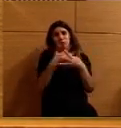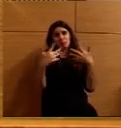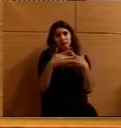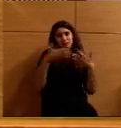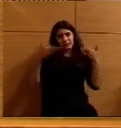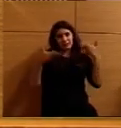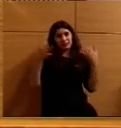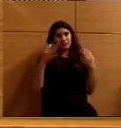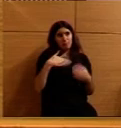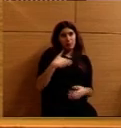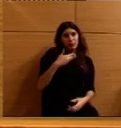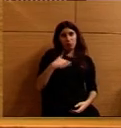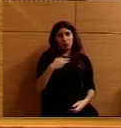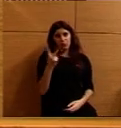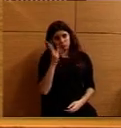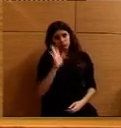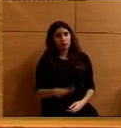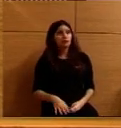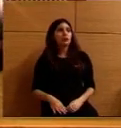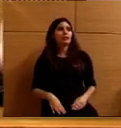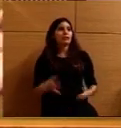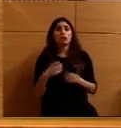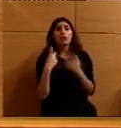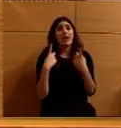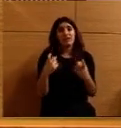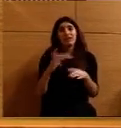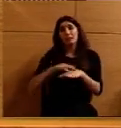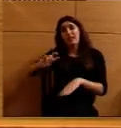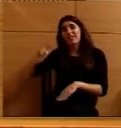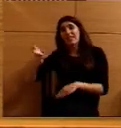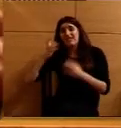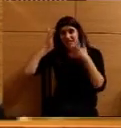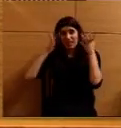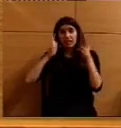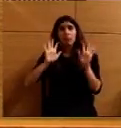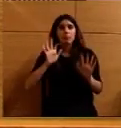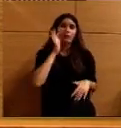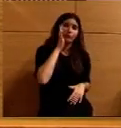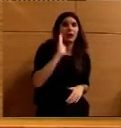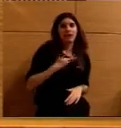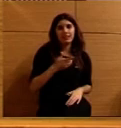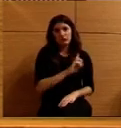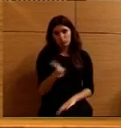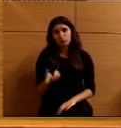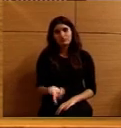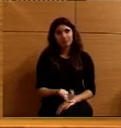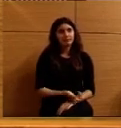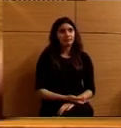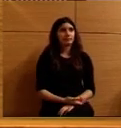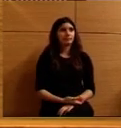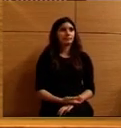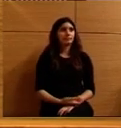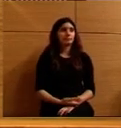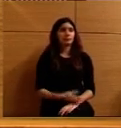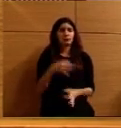pobres mosquitos, los pobres abejas y todos los que son necesarios para la biodiversidad. Pero oye, que tampoco vaya la